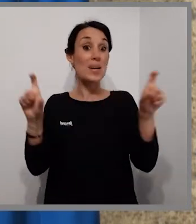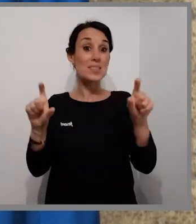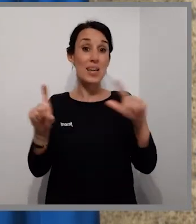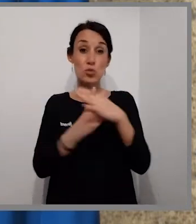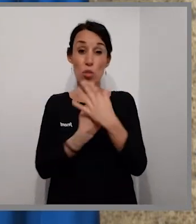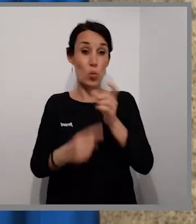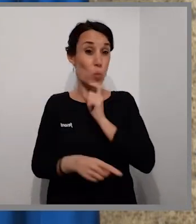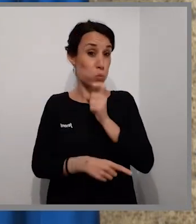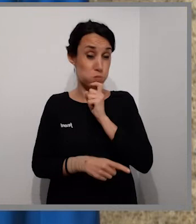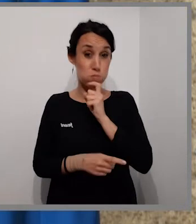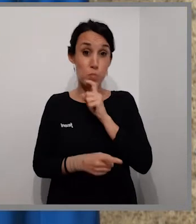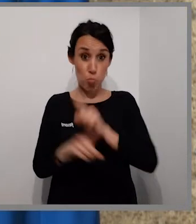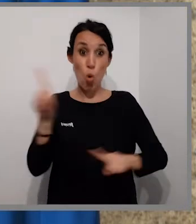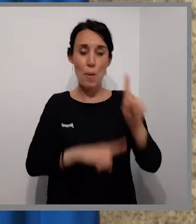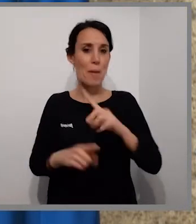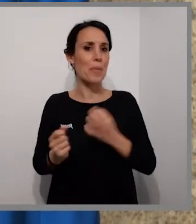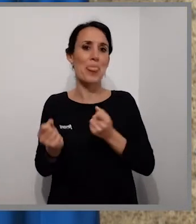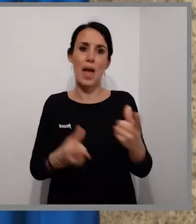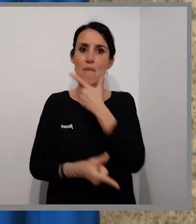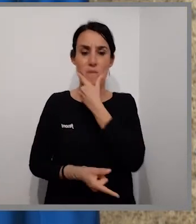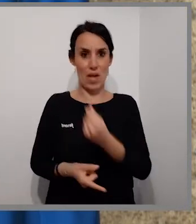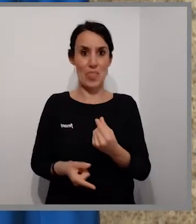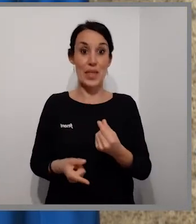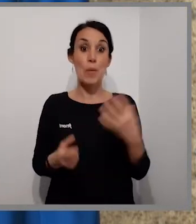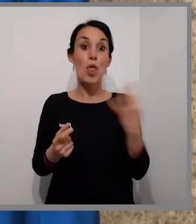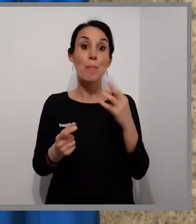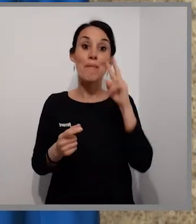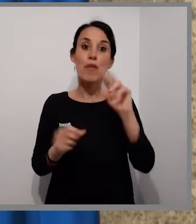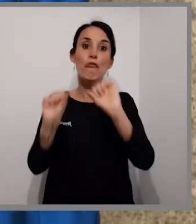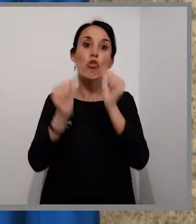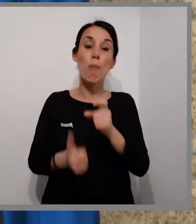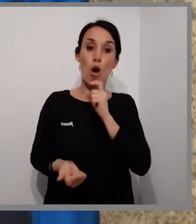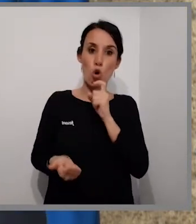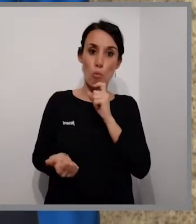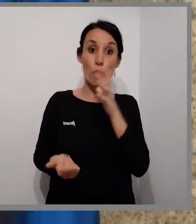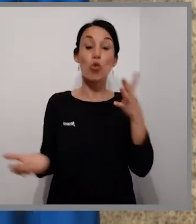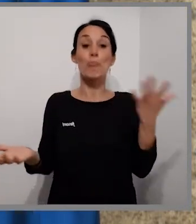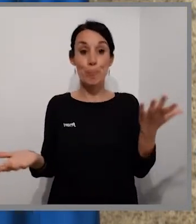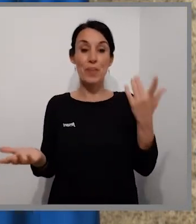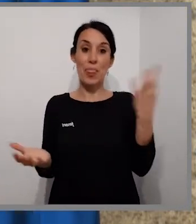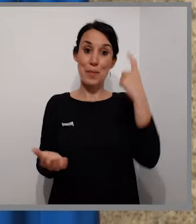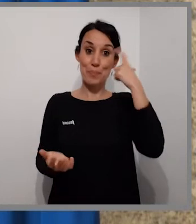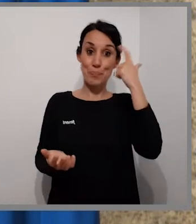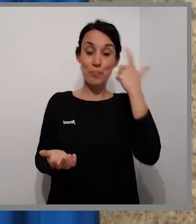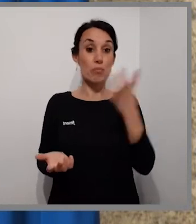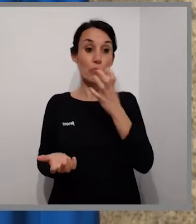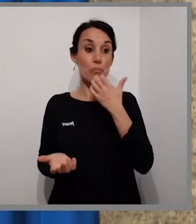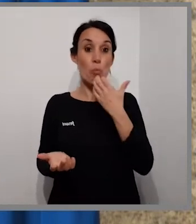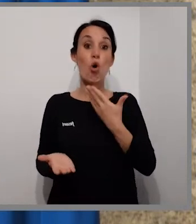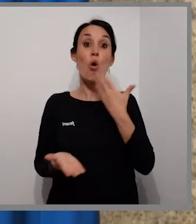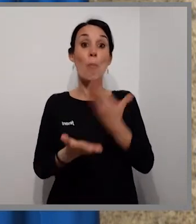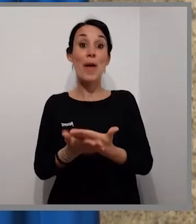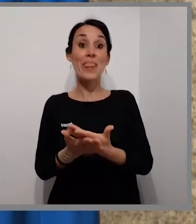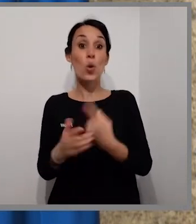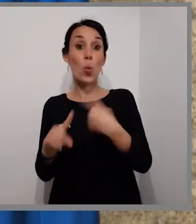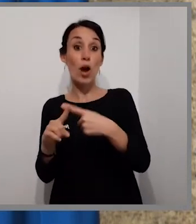extrema dificultad y eso lo hemos planteado desde el primer momento. Hay que ver exactamente cómo se efectúa porque hay que tener en cuenta que no